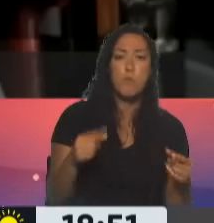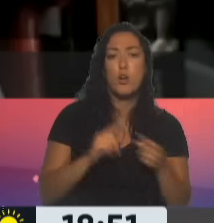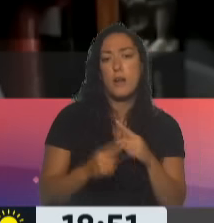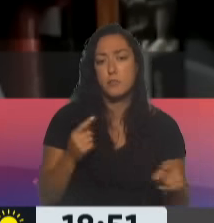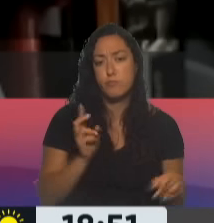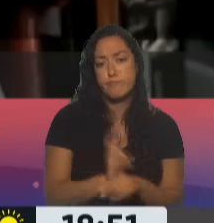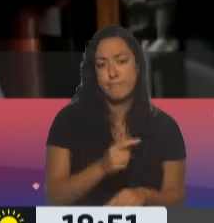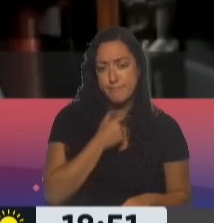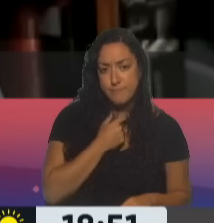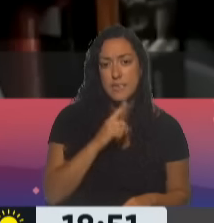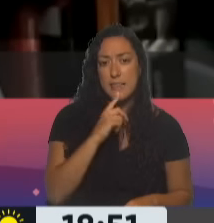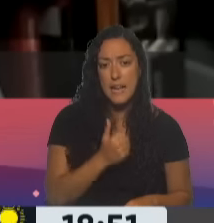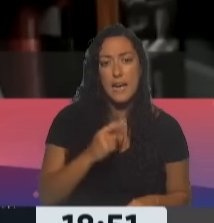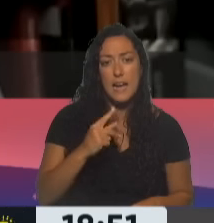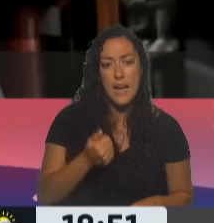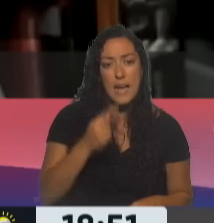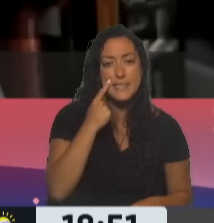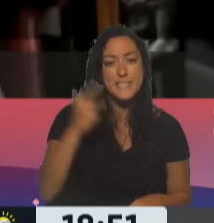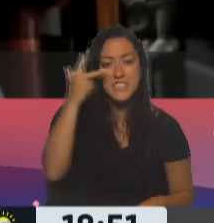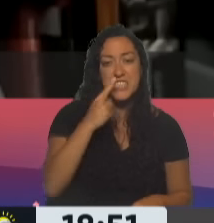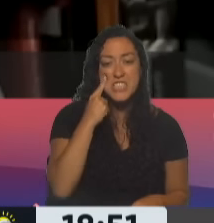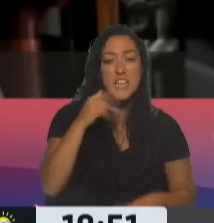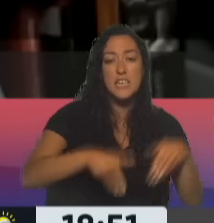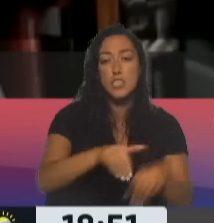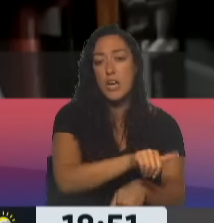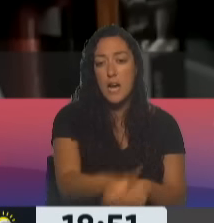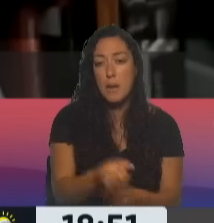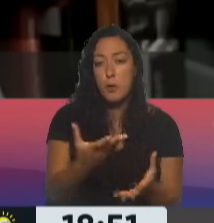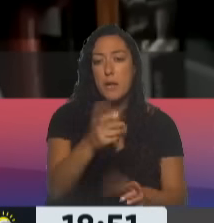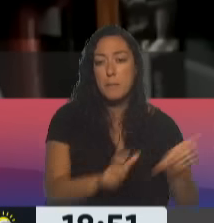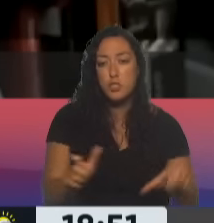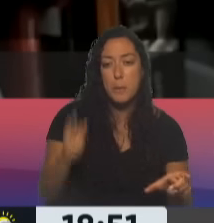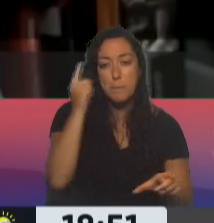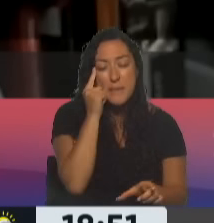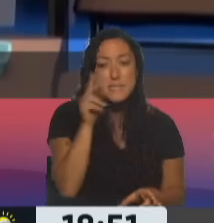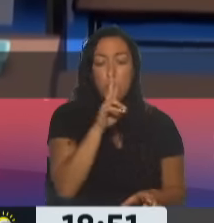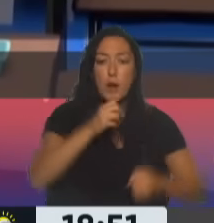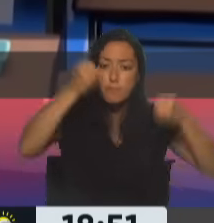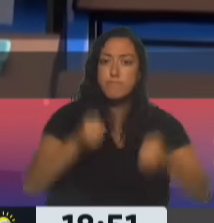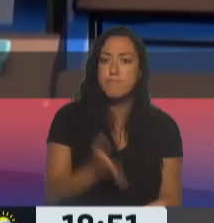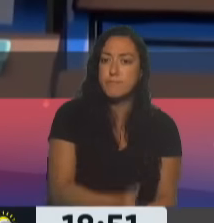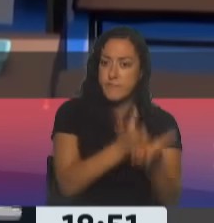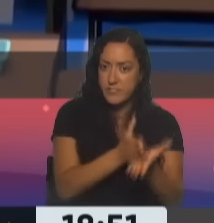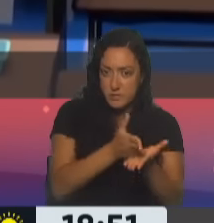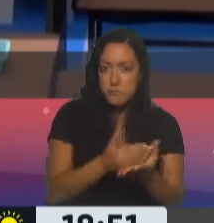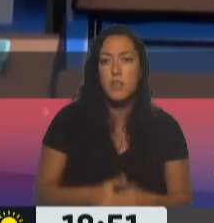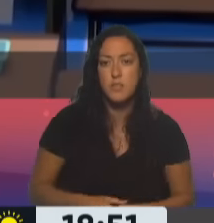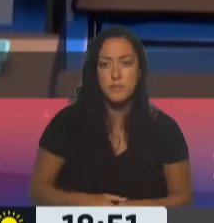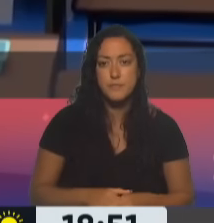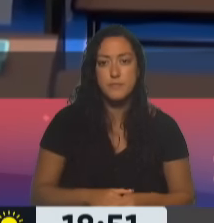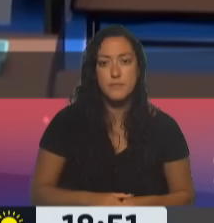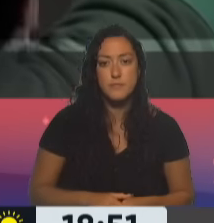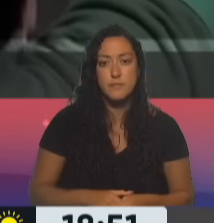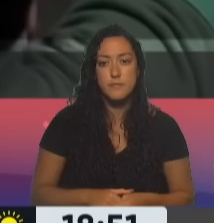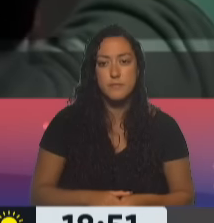I think that Takaichi won this election in part because of the view of voters that